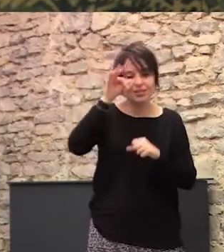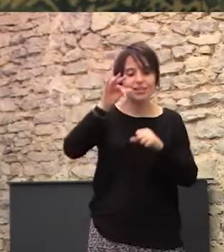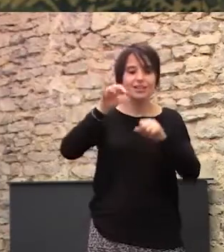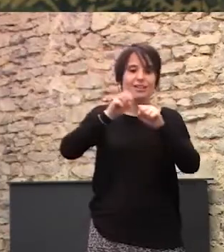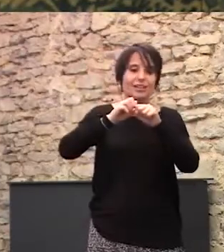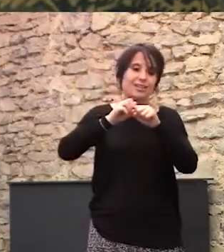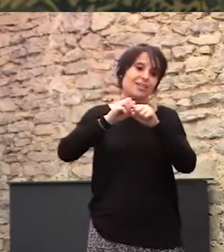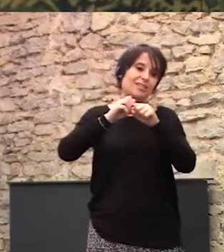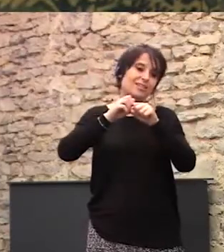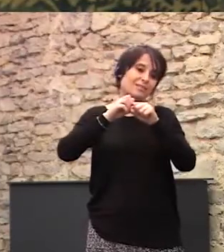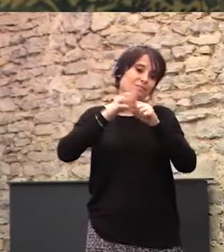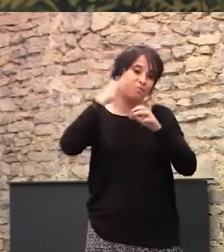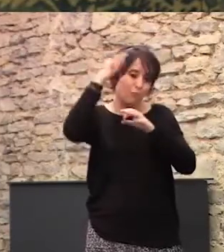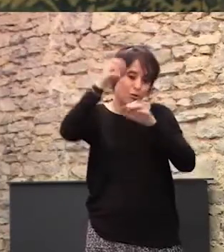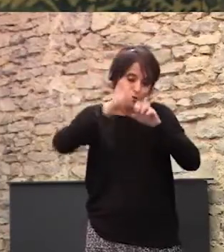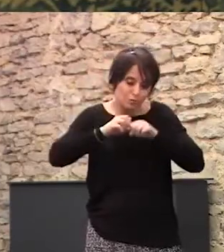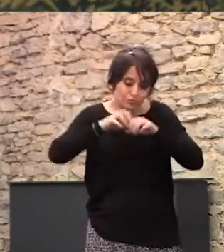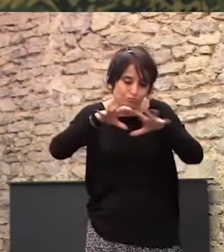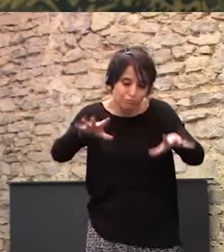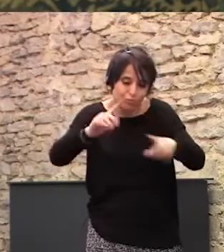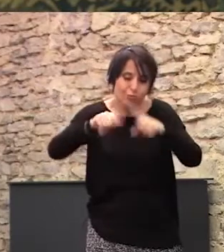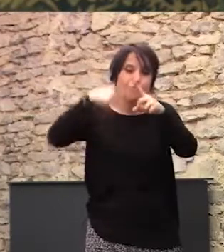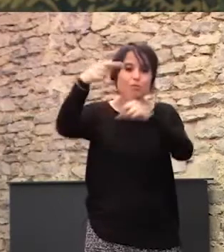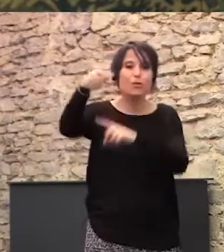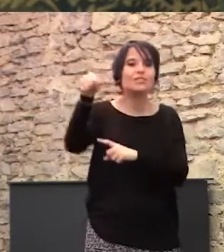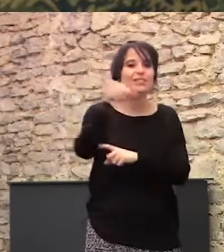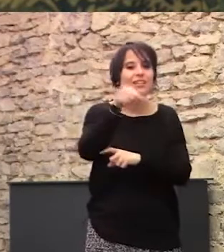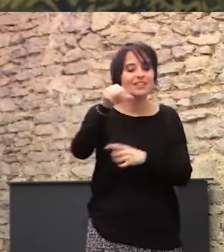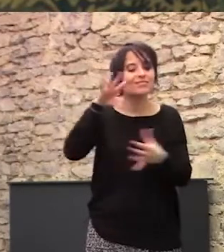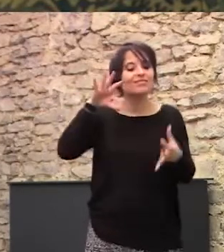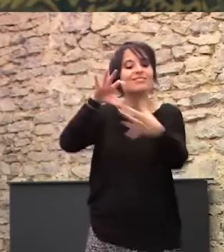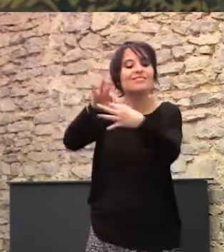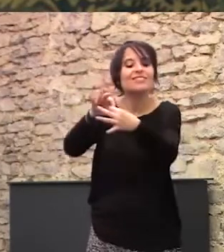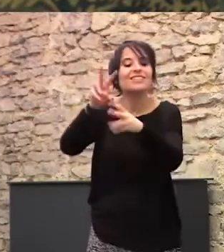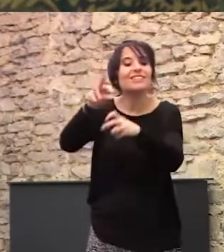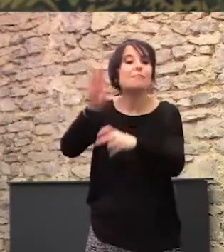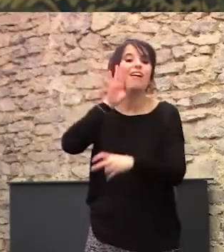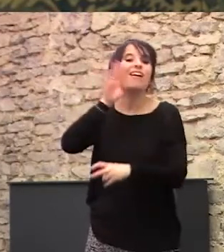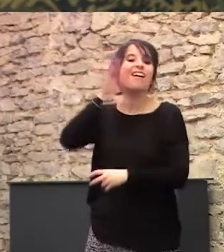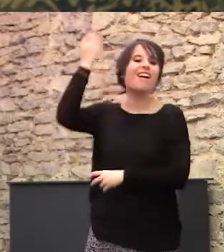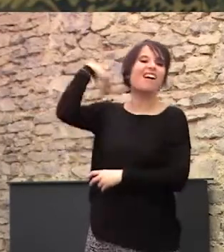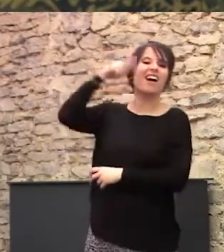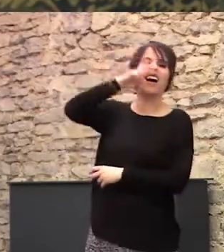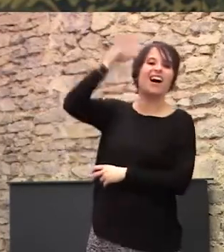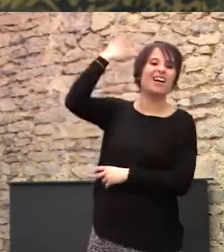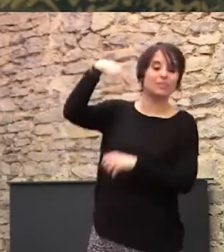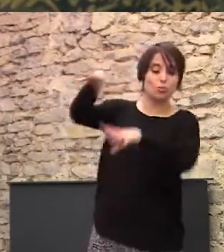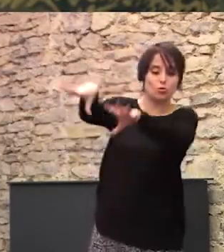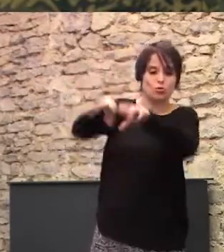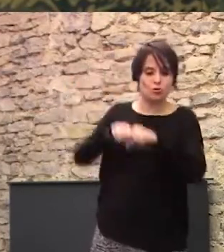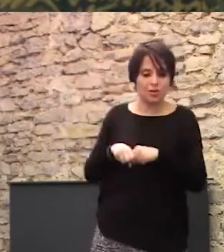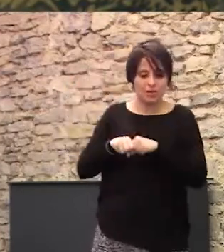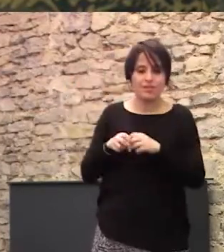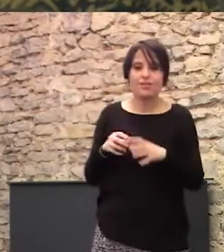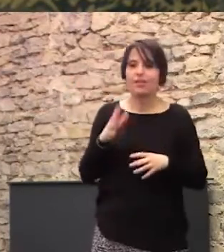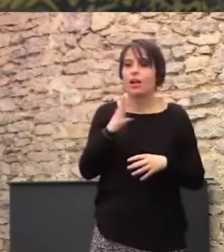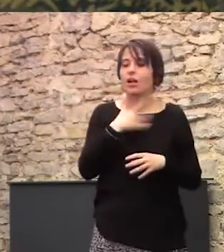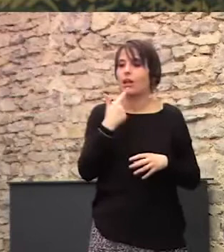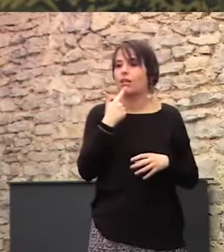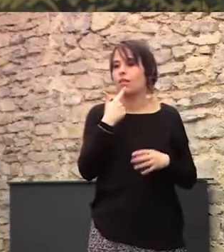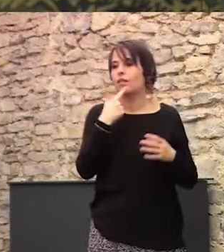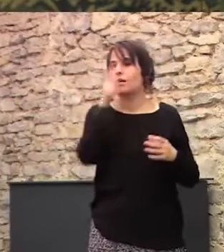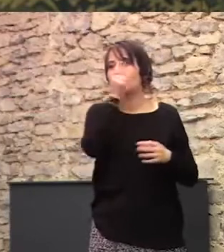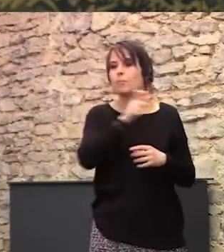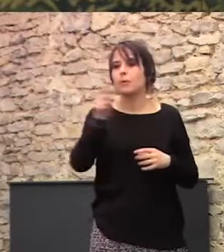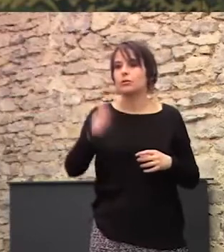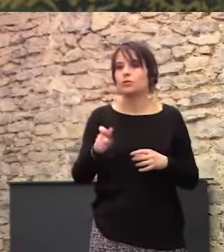descolonial, todo el pensamiento postcolonial es un fenómeno muy ligado a la propia colonización, desde el principio, que la gente no es que se hayan quedado un